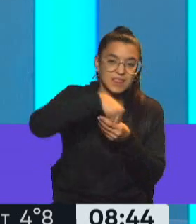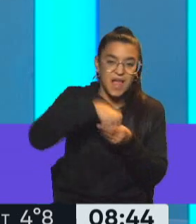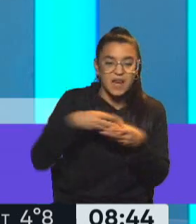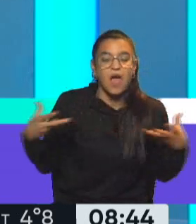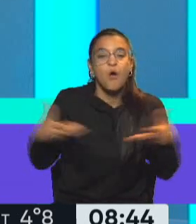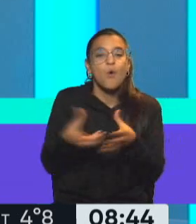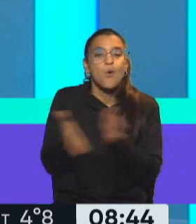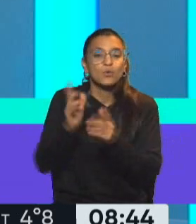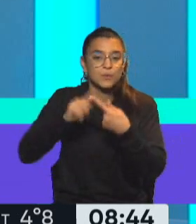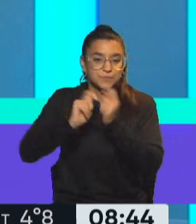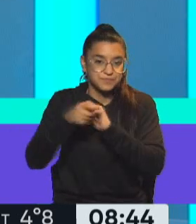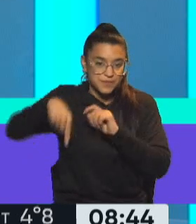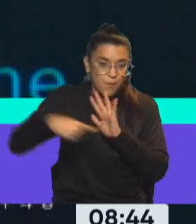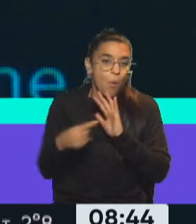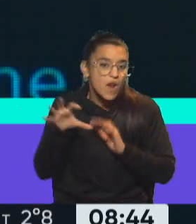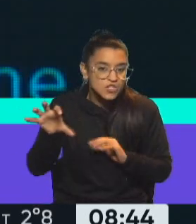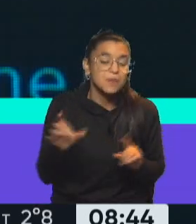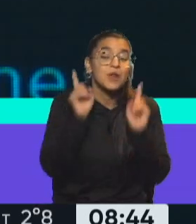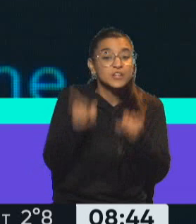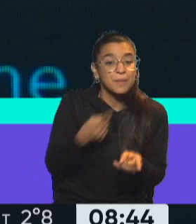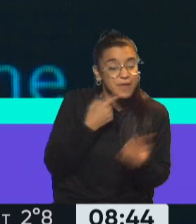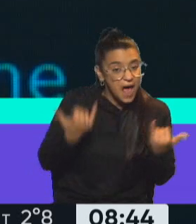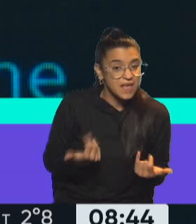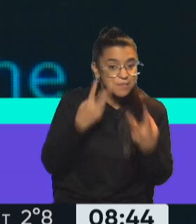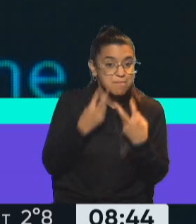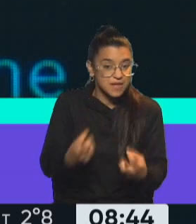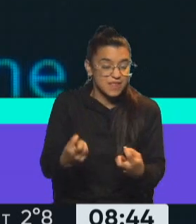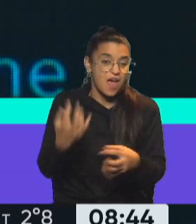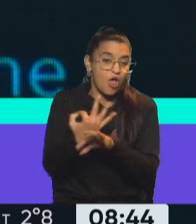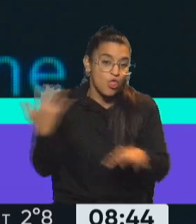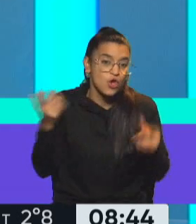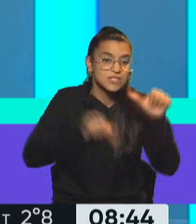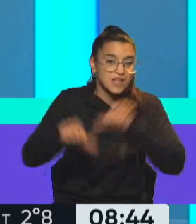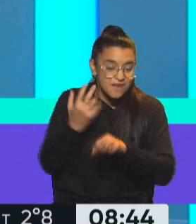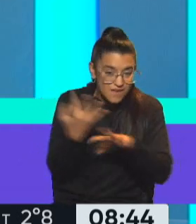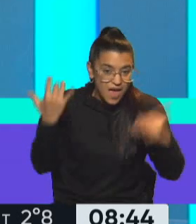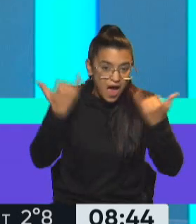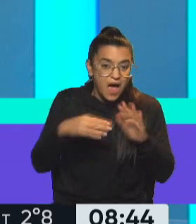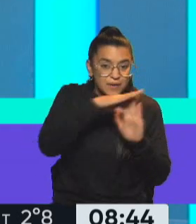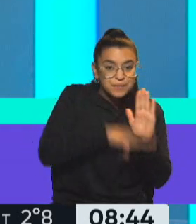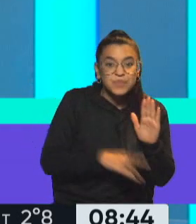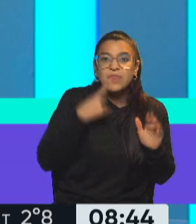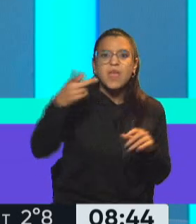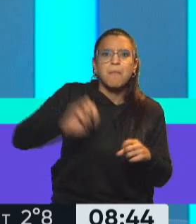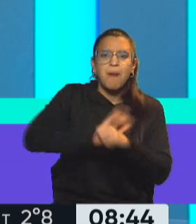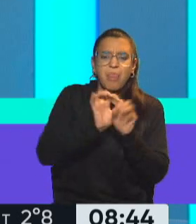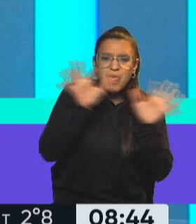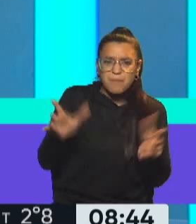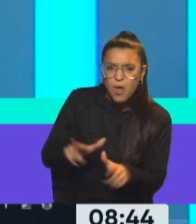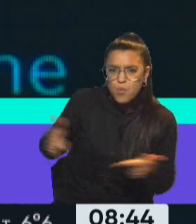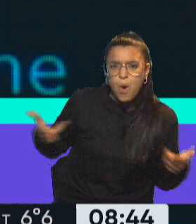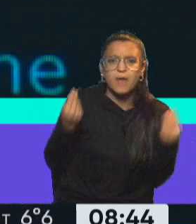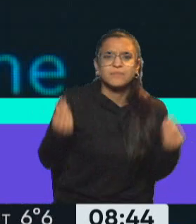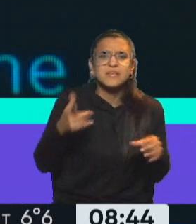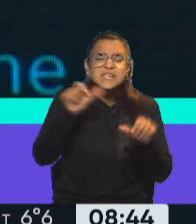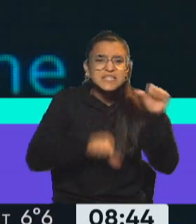Juntos por el Cambio en territorio bonaerense. Pero también hay investigadores, a ver, hay científicos también en la lista que han negado la pandemia, curiosamente. Investigadores